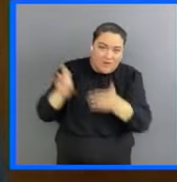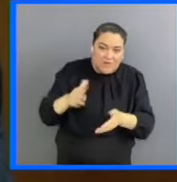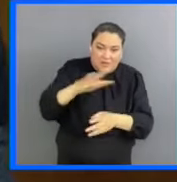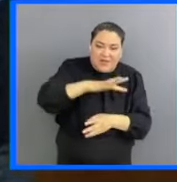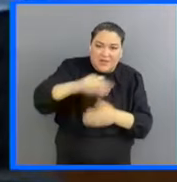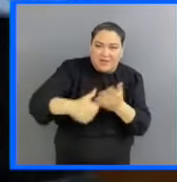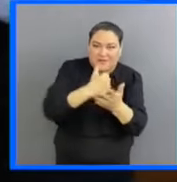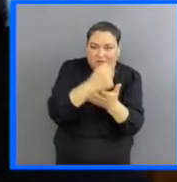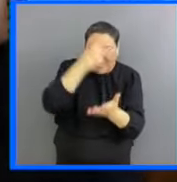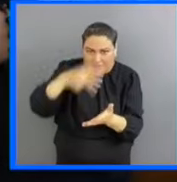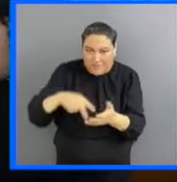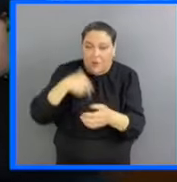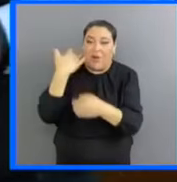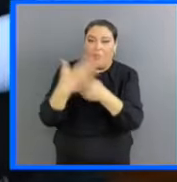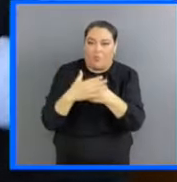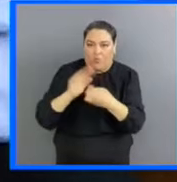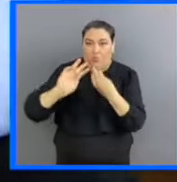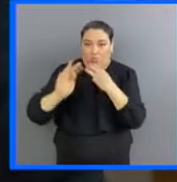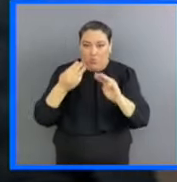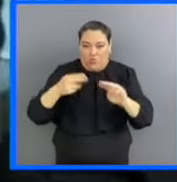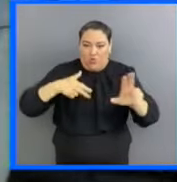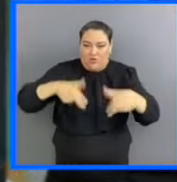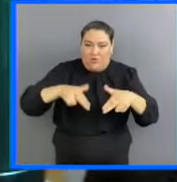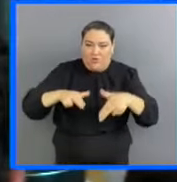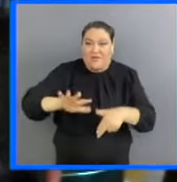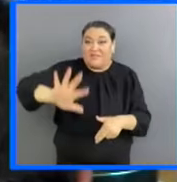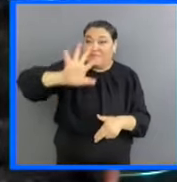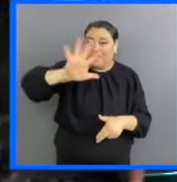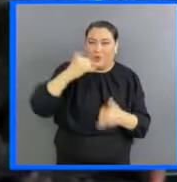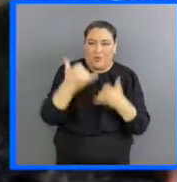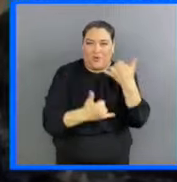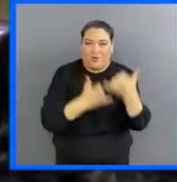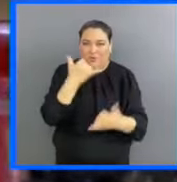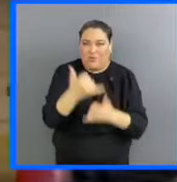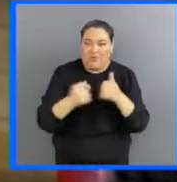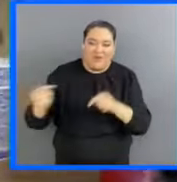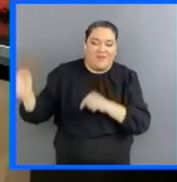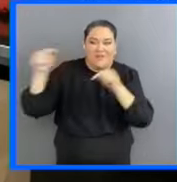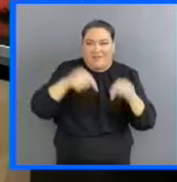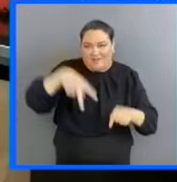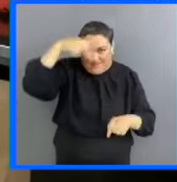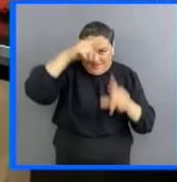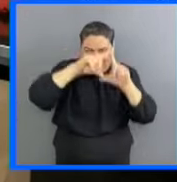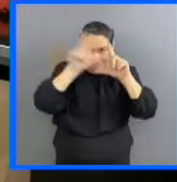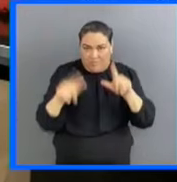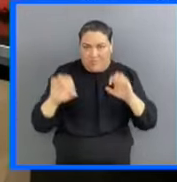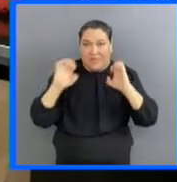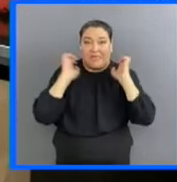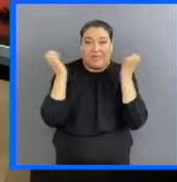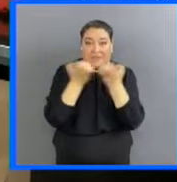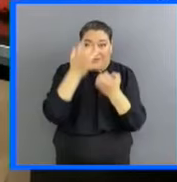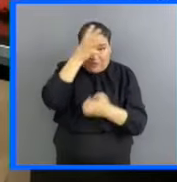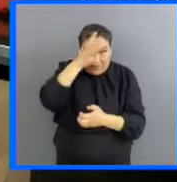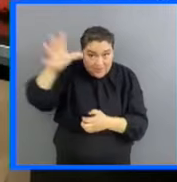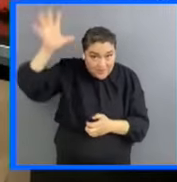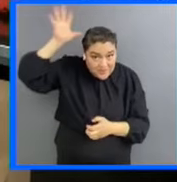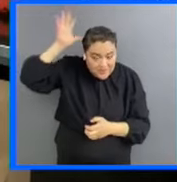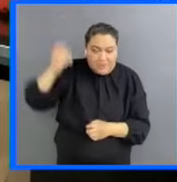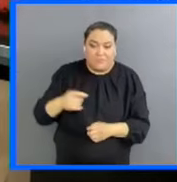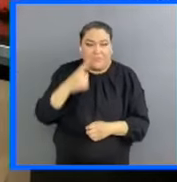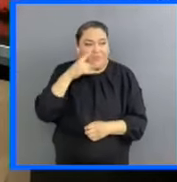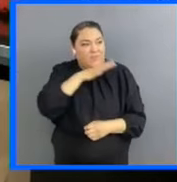para disfrutar los 5 partidos del Mundial que se disputarán en el Estadio Azteca. Aquí en general son